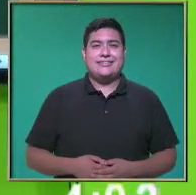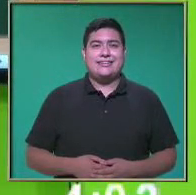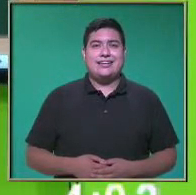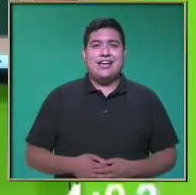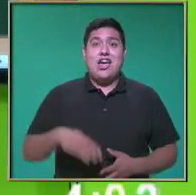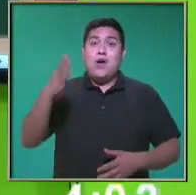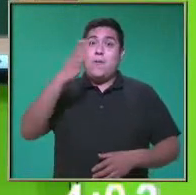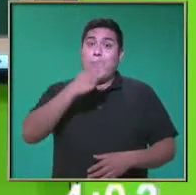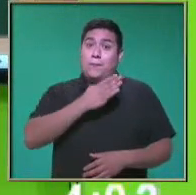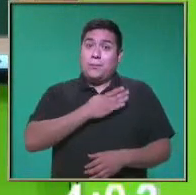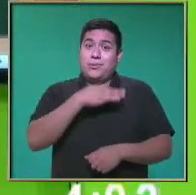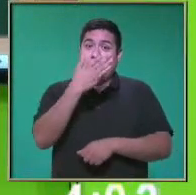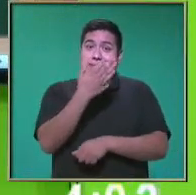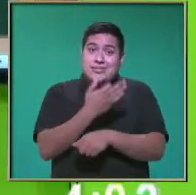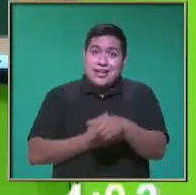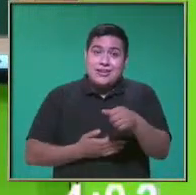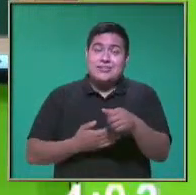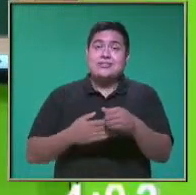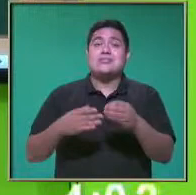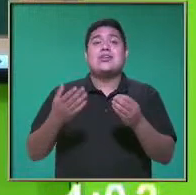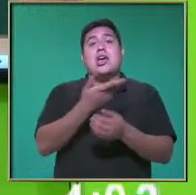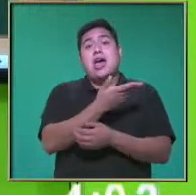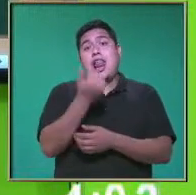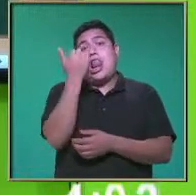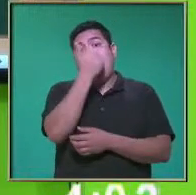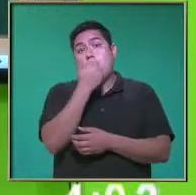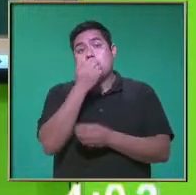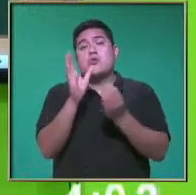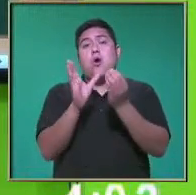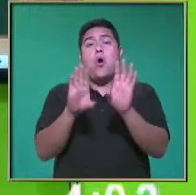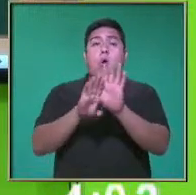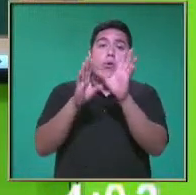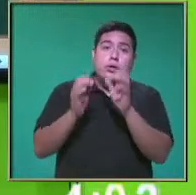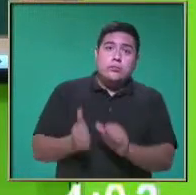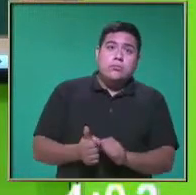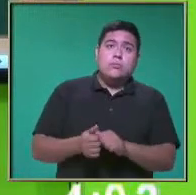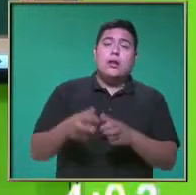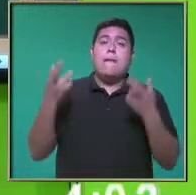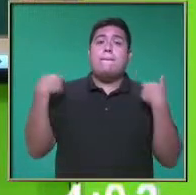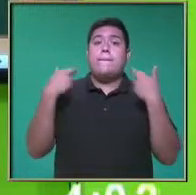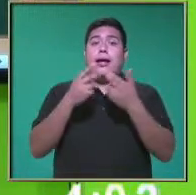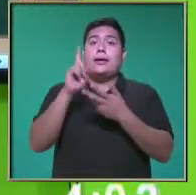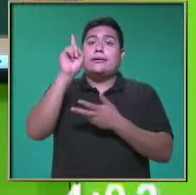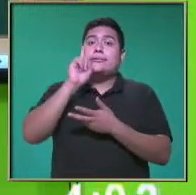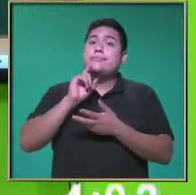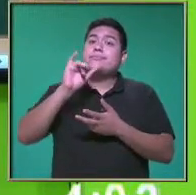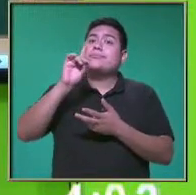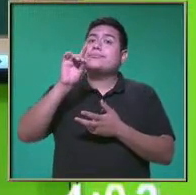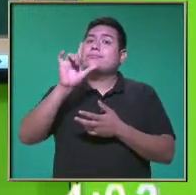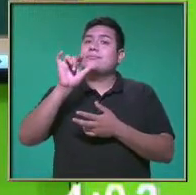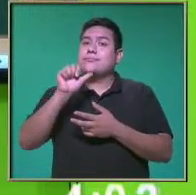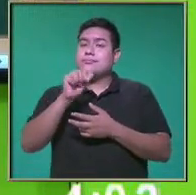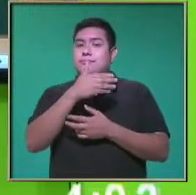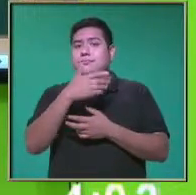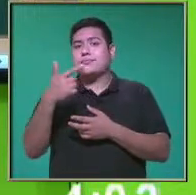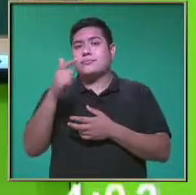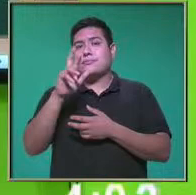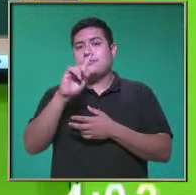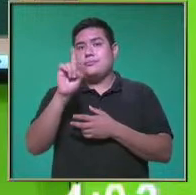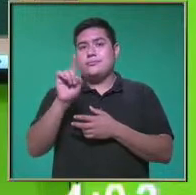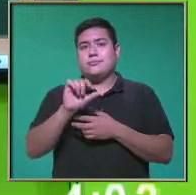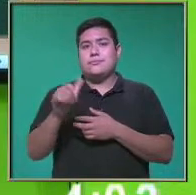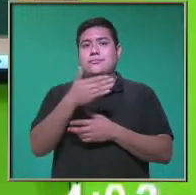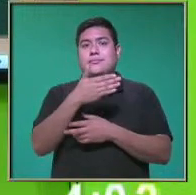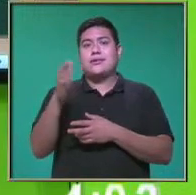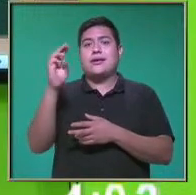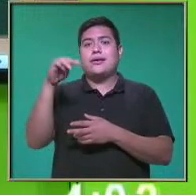Good afternoon, class. How are you? My name is Idalia Garza Martinez, and today I'm going to be here with you in this new English class for